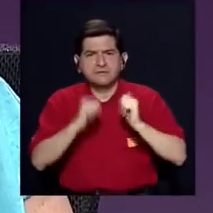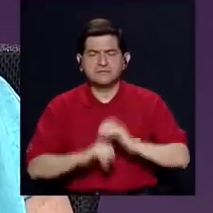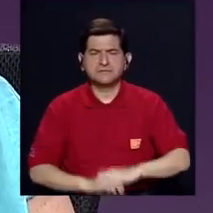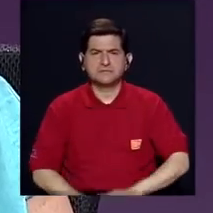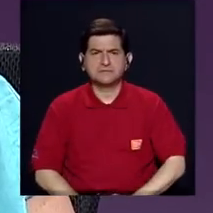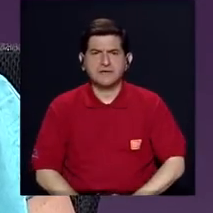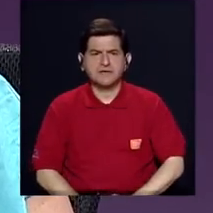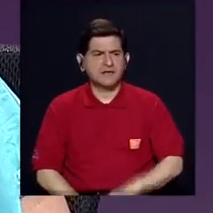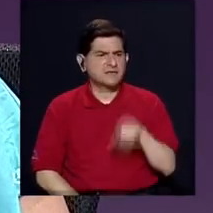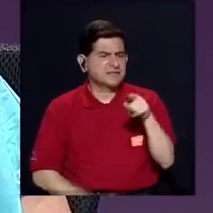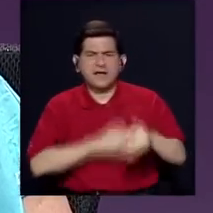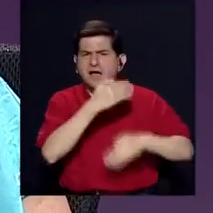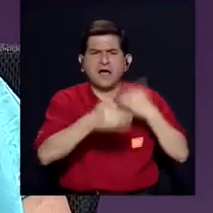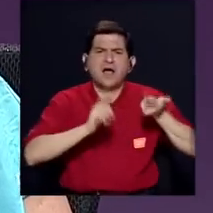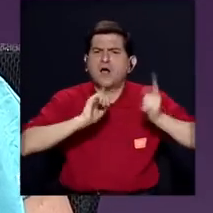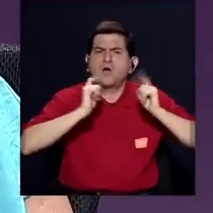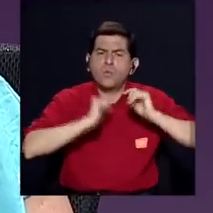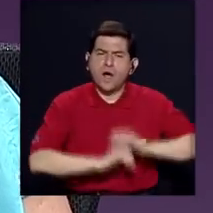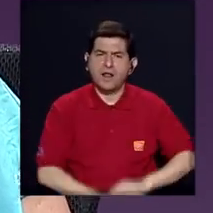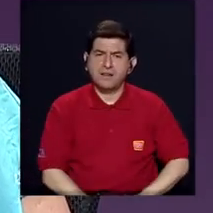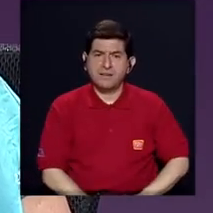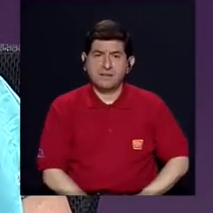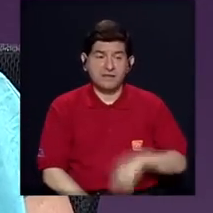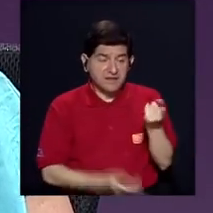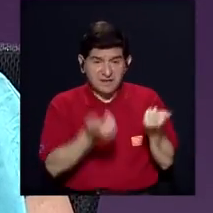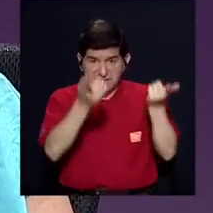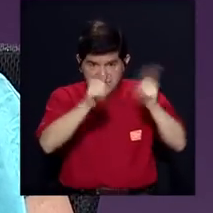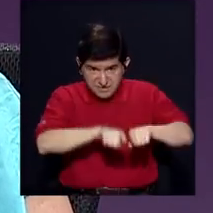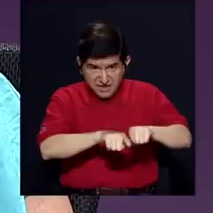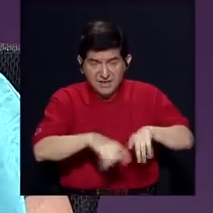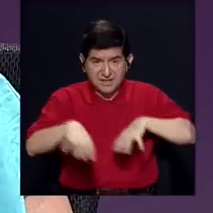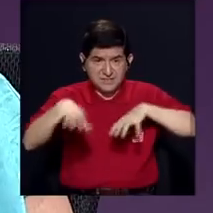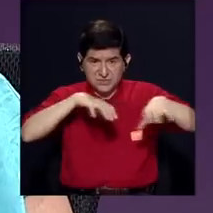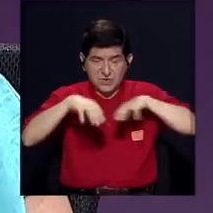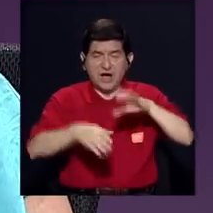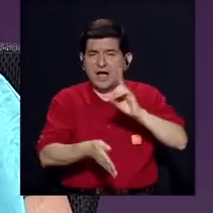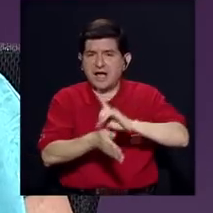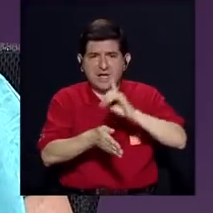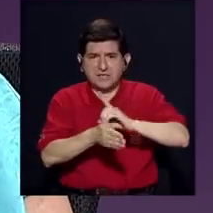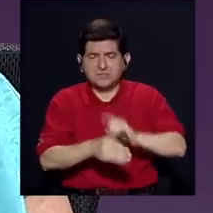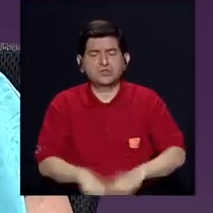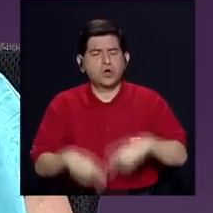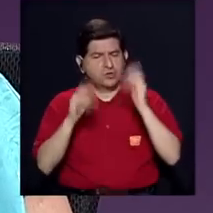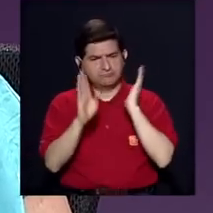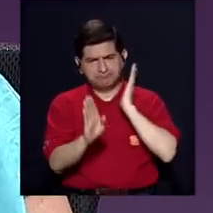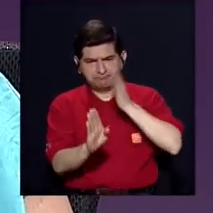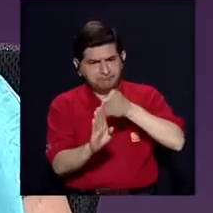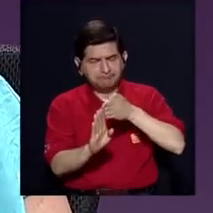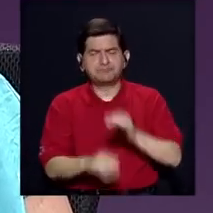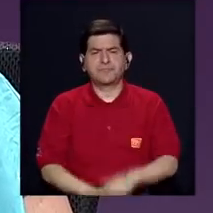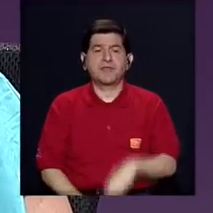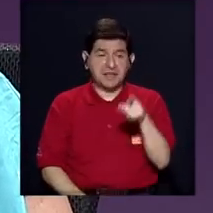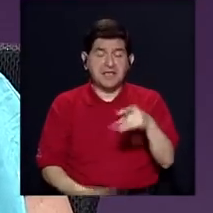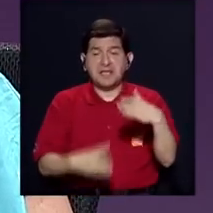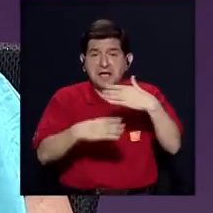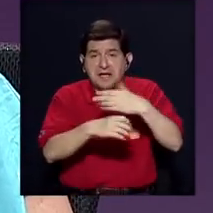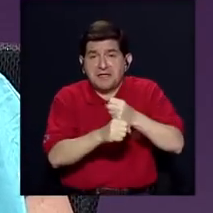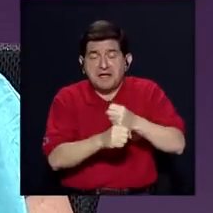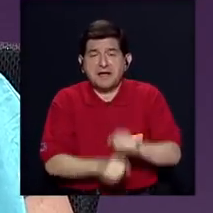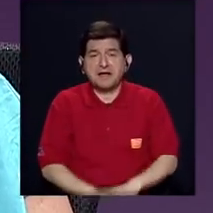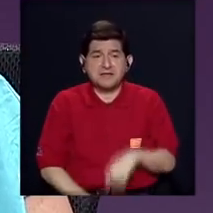que lo que procede ahí efectivamente la acción médica no titubea y realiza